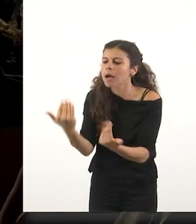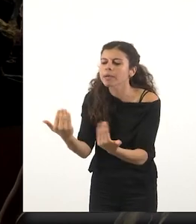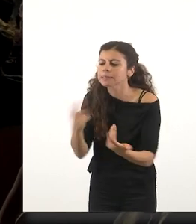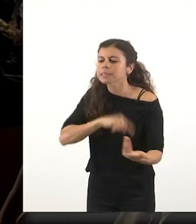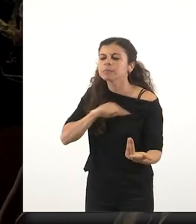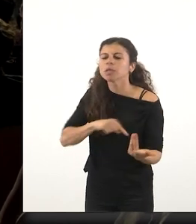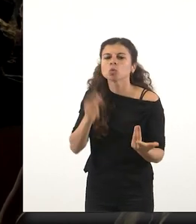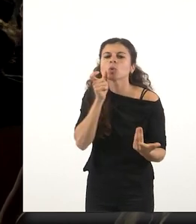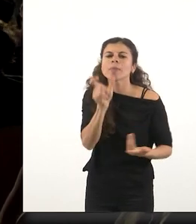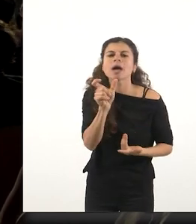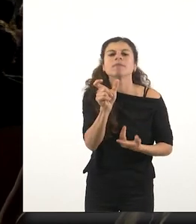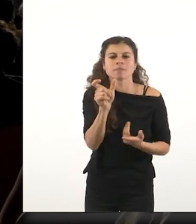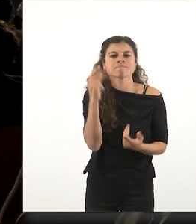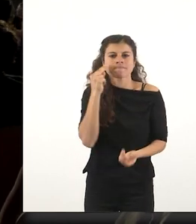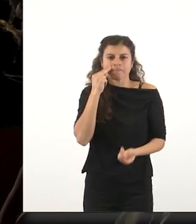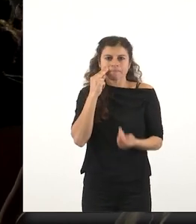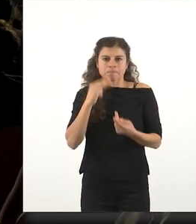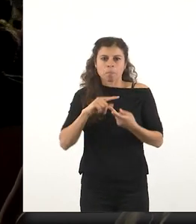¿Cómo? Intimidada.